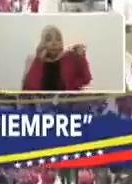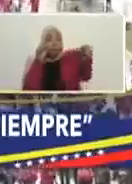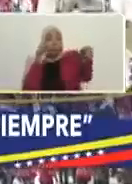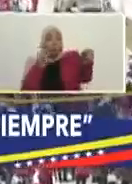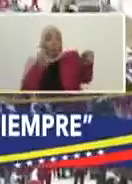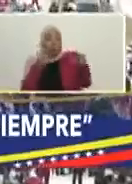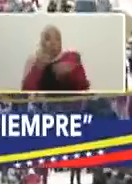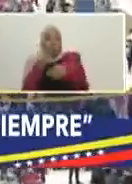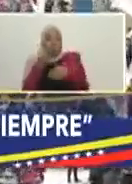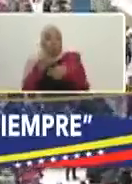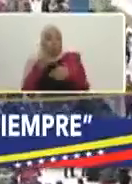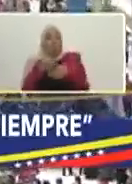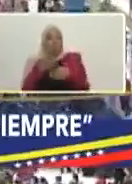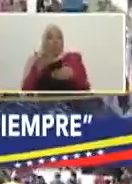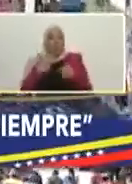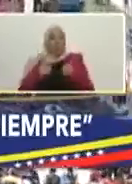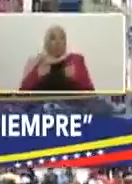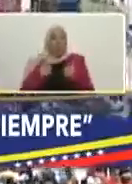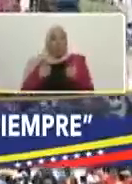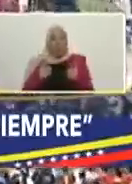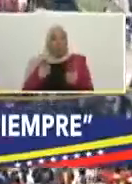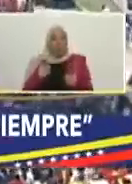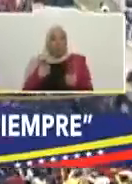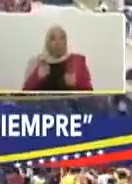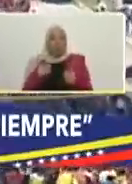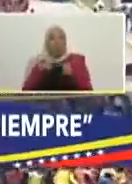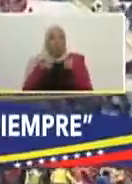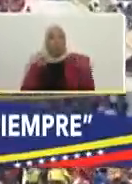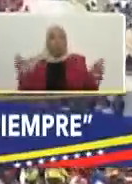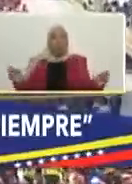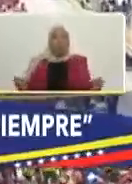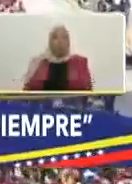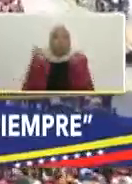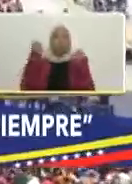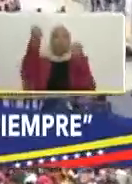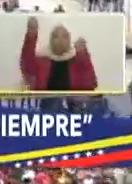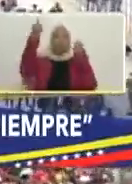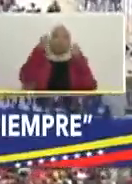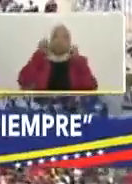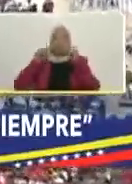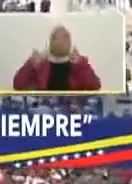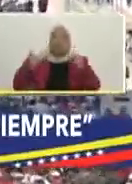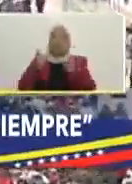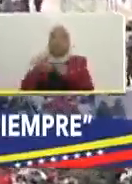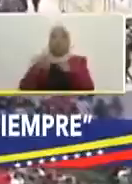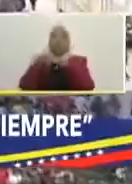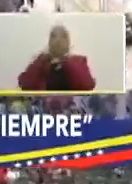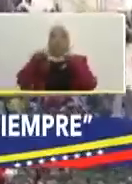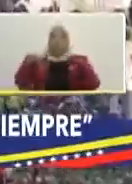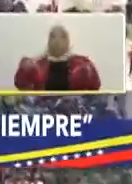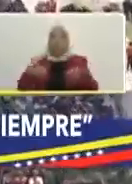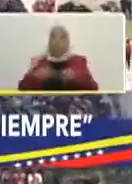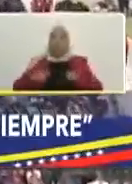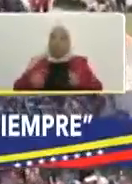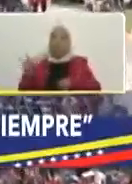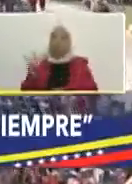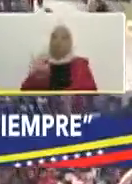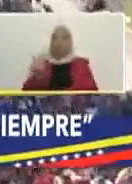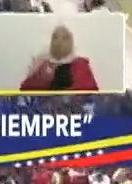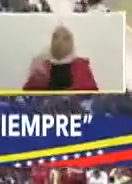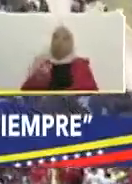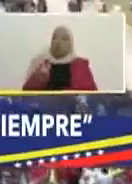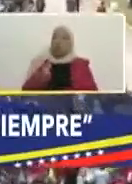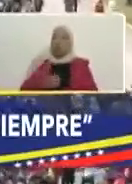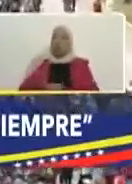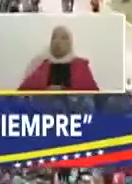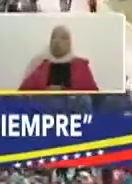y parecía que las glorias que fundaron esta tierra habían